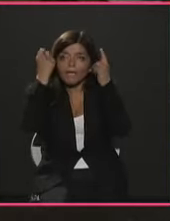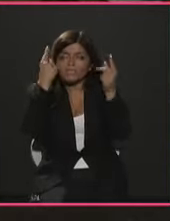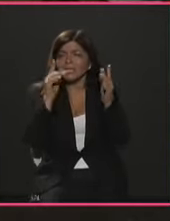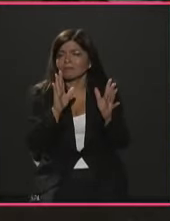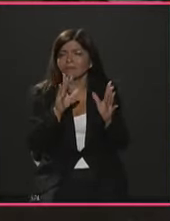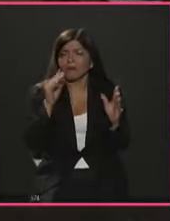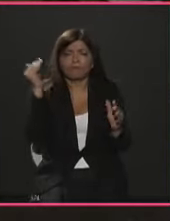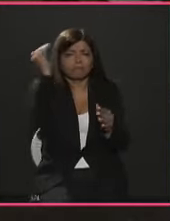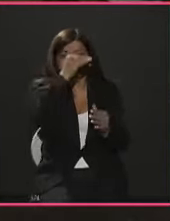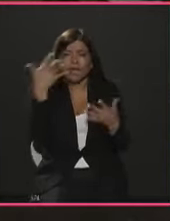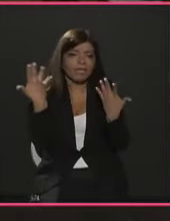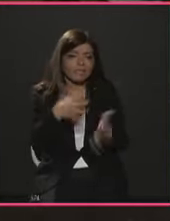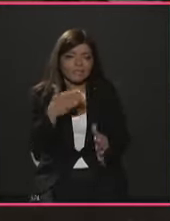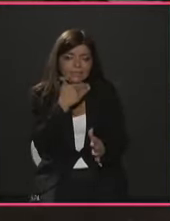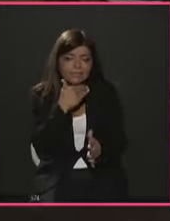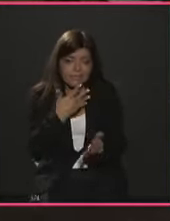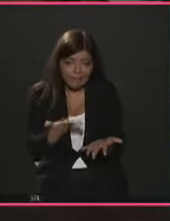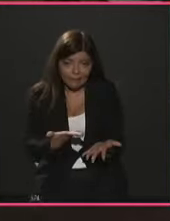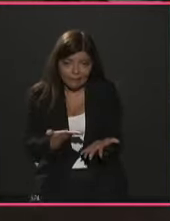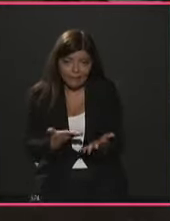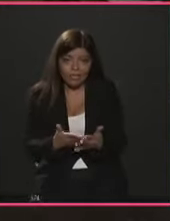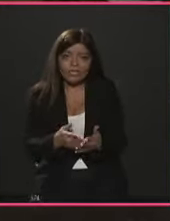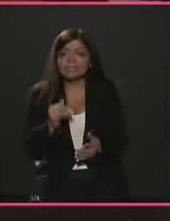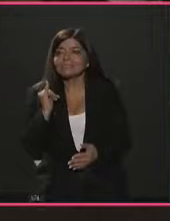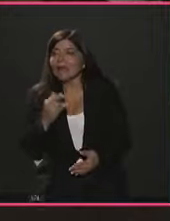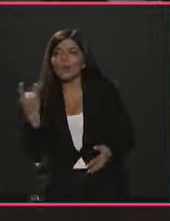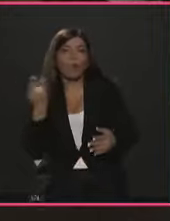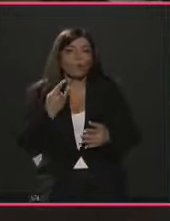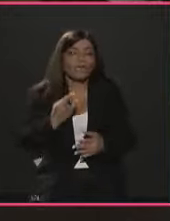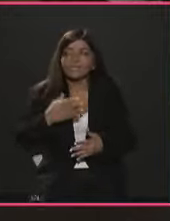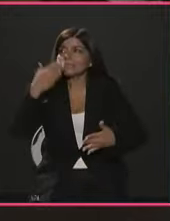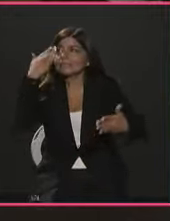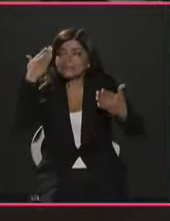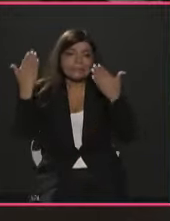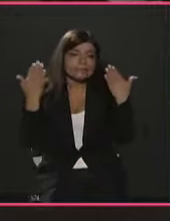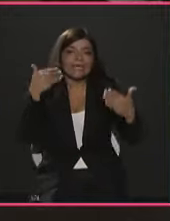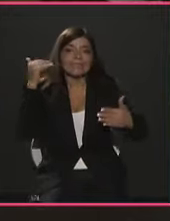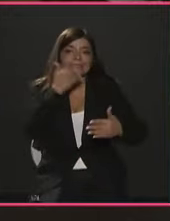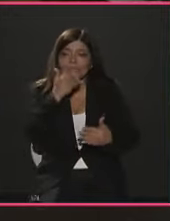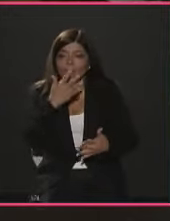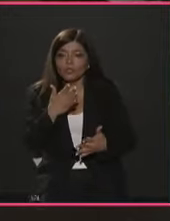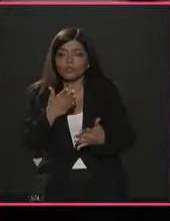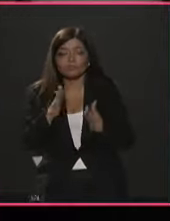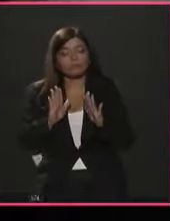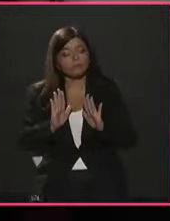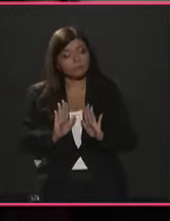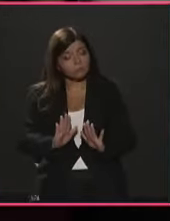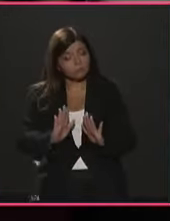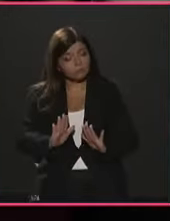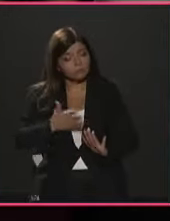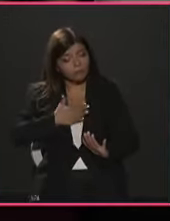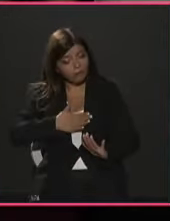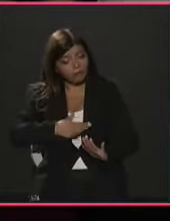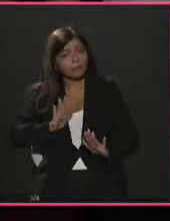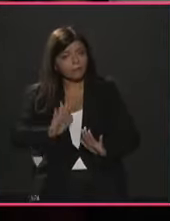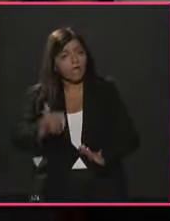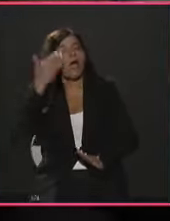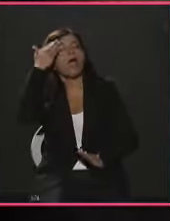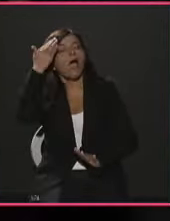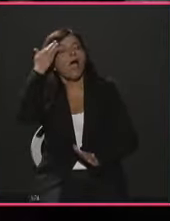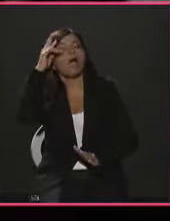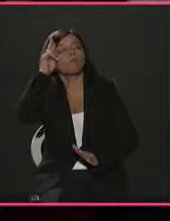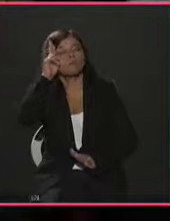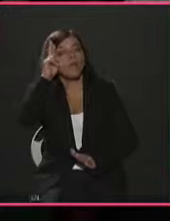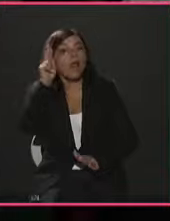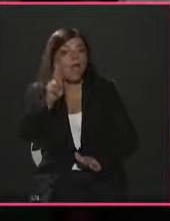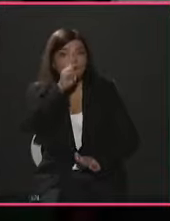pensamiento rápido abur está siempre la urgencia en la inmediatez Y qué bueno eh tomarse tiempo y ahí el rol de las